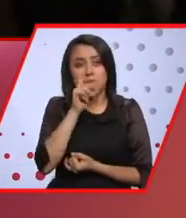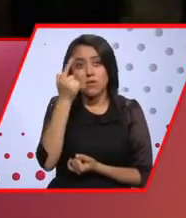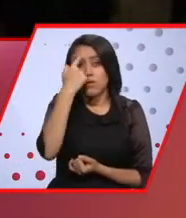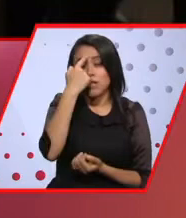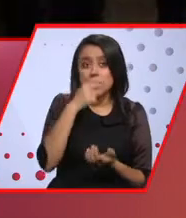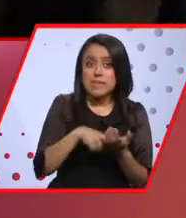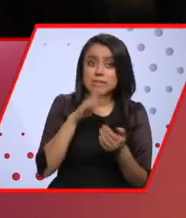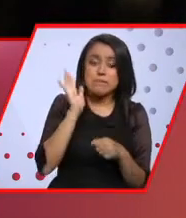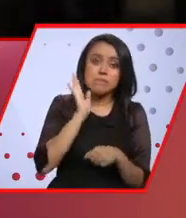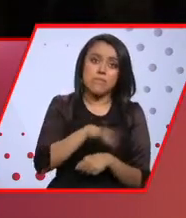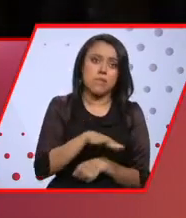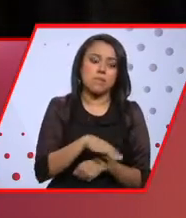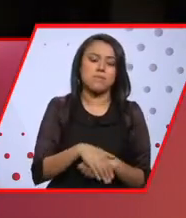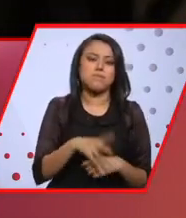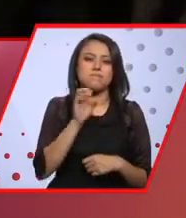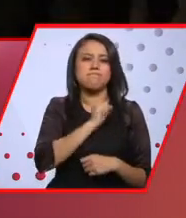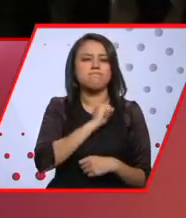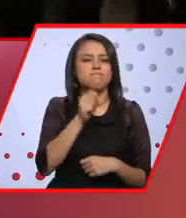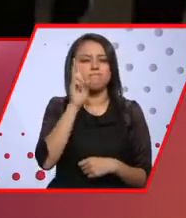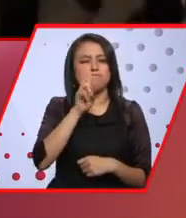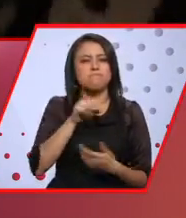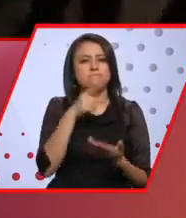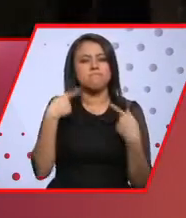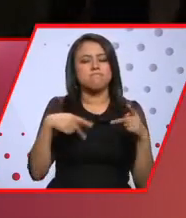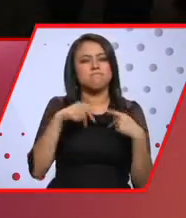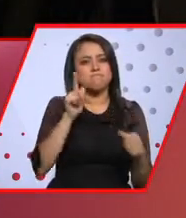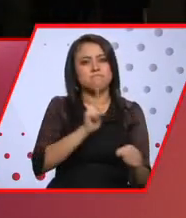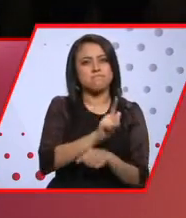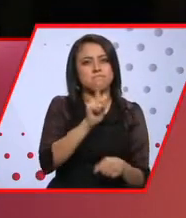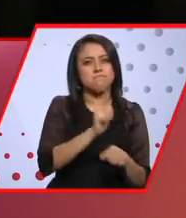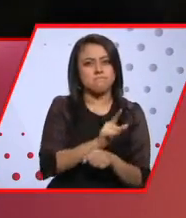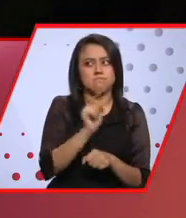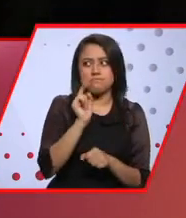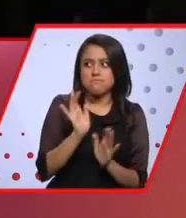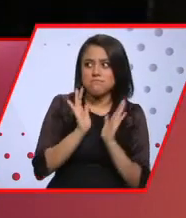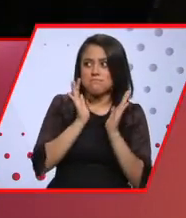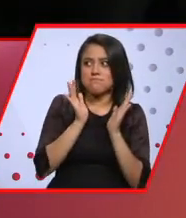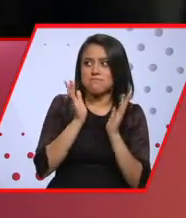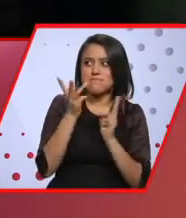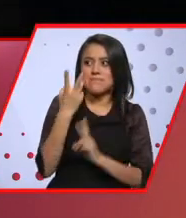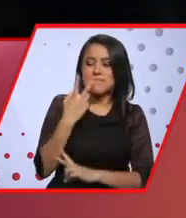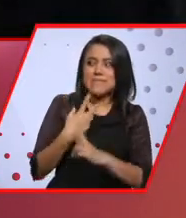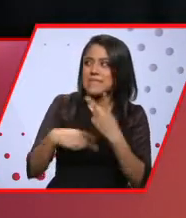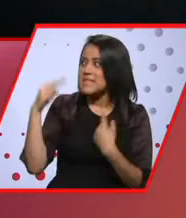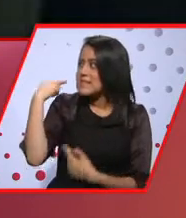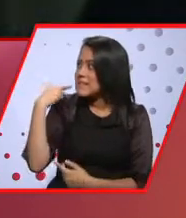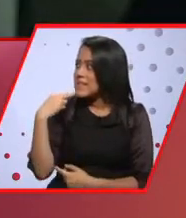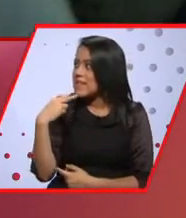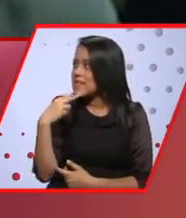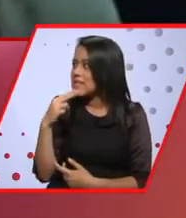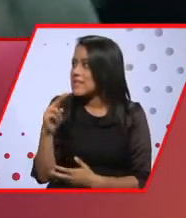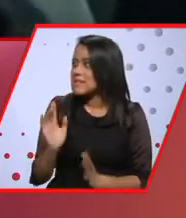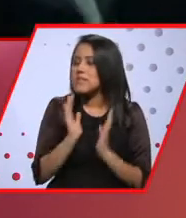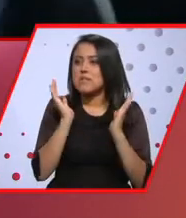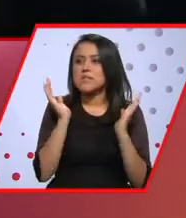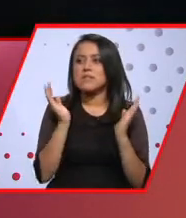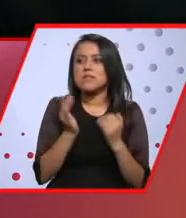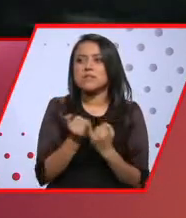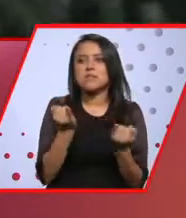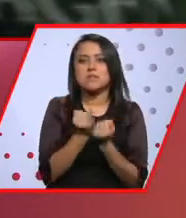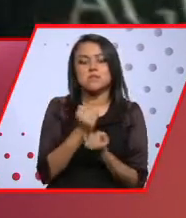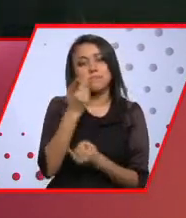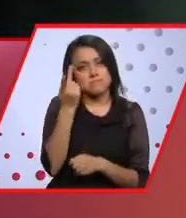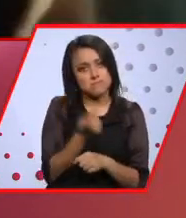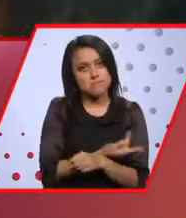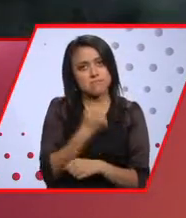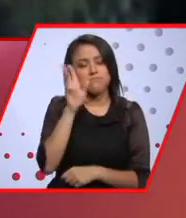las cosas también. La gente en Guatemala, pues, sorprendida con el visitante, ¿verdad? Así es una noticia